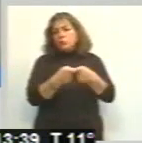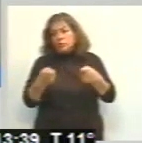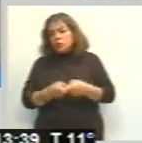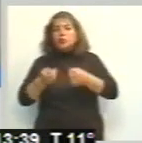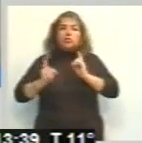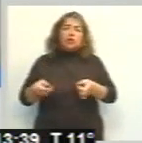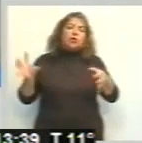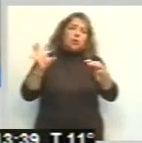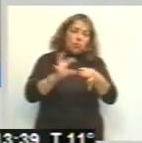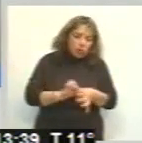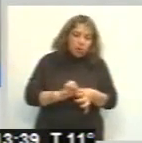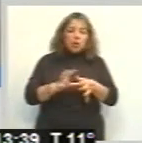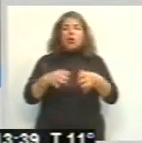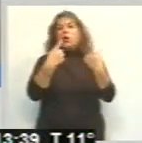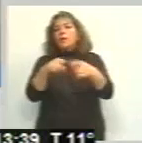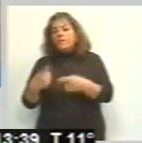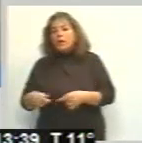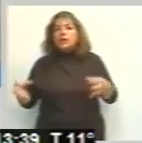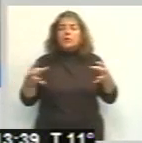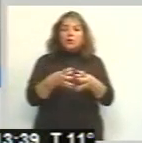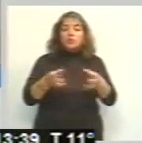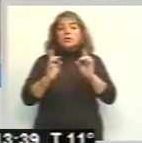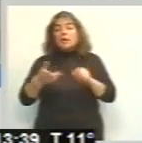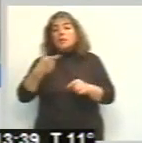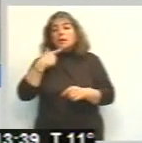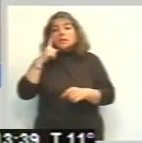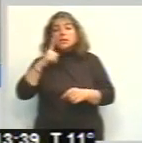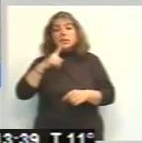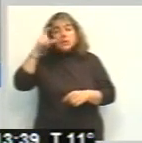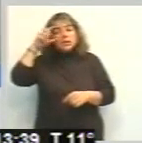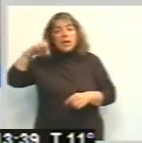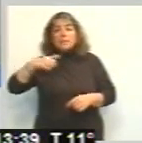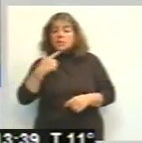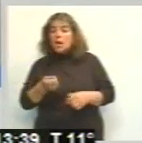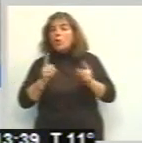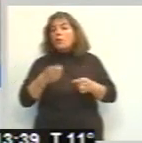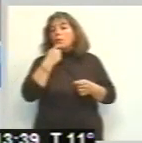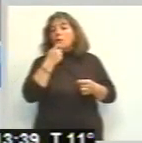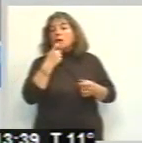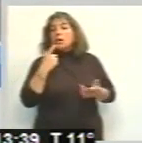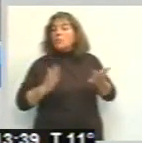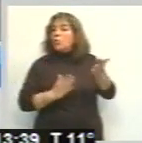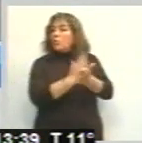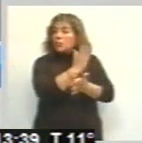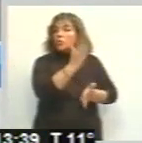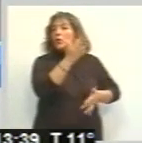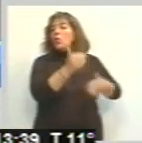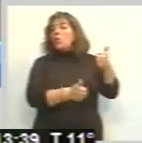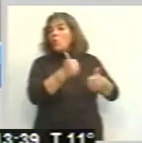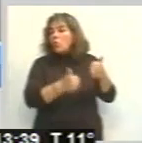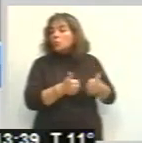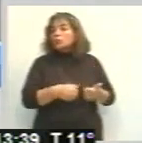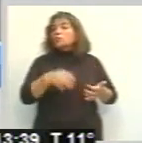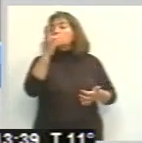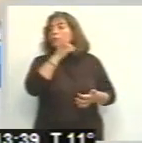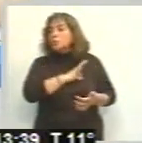Unidos, con el Intergremial, con CITEPSA, hablando de diferentes temas como titularizaciones, concursos, aguinaldo,